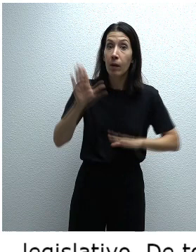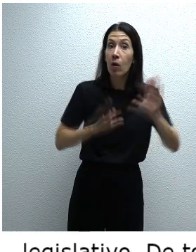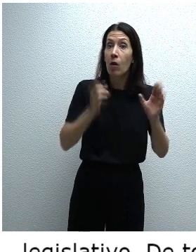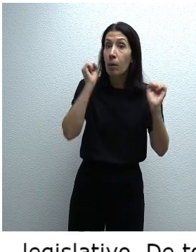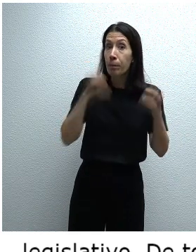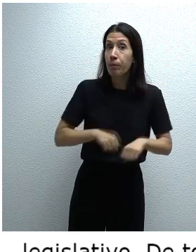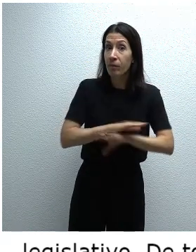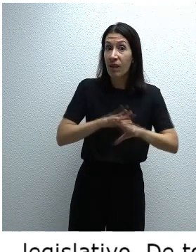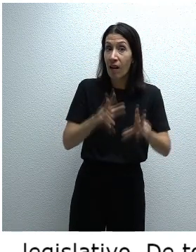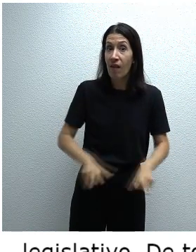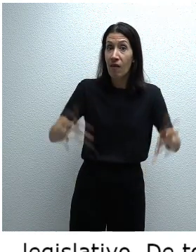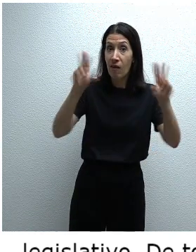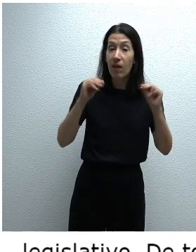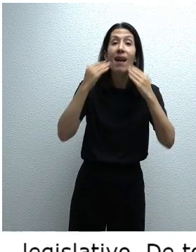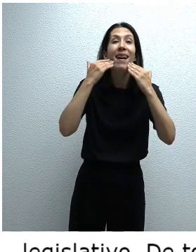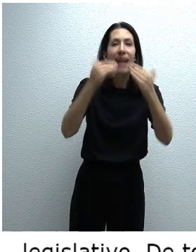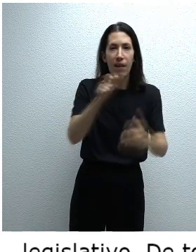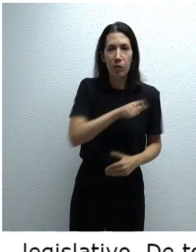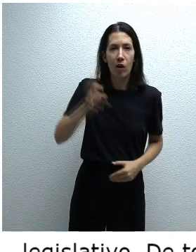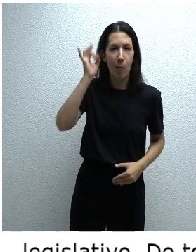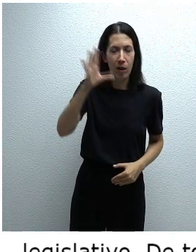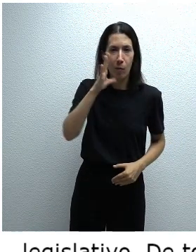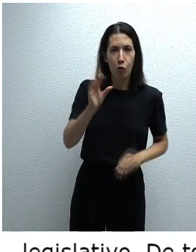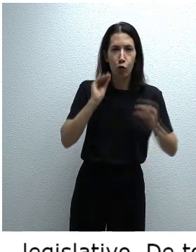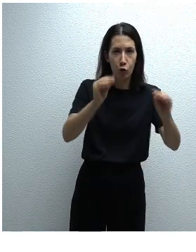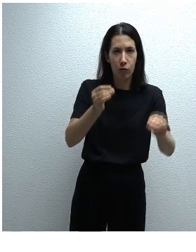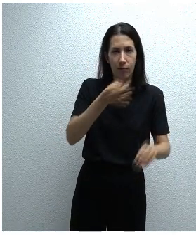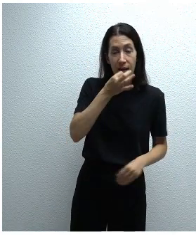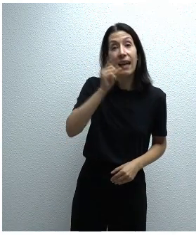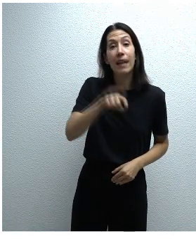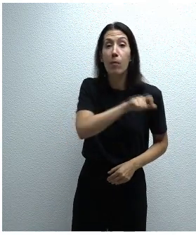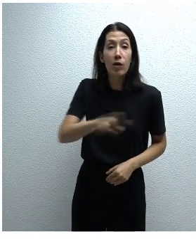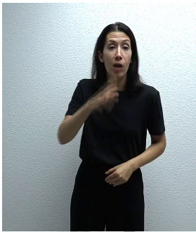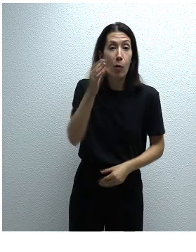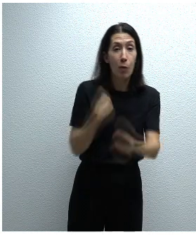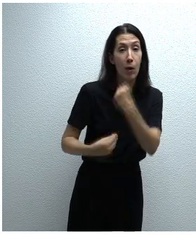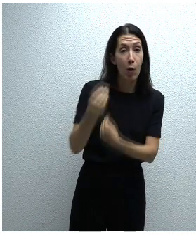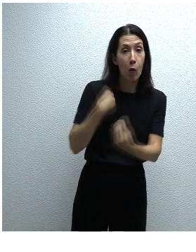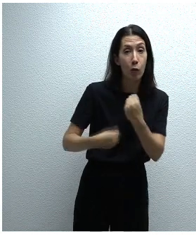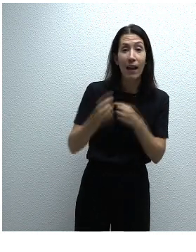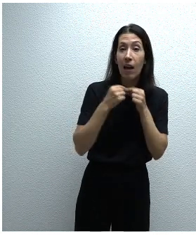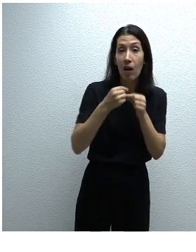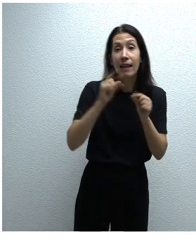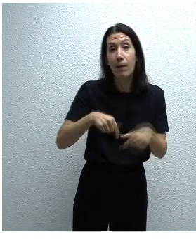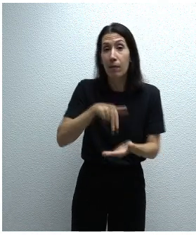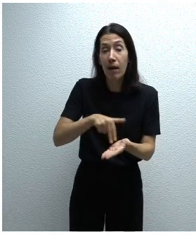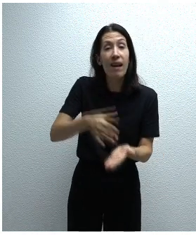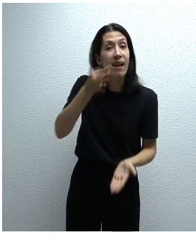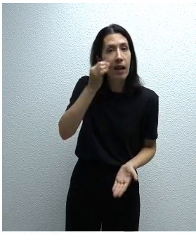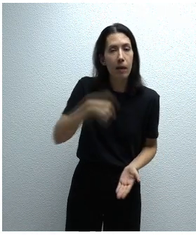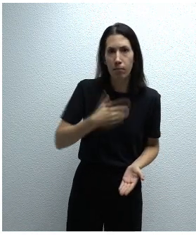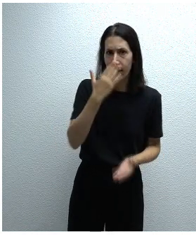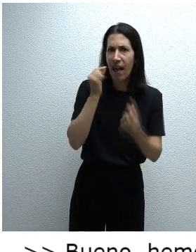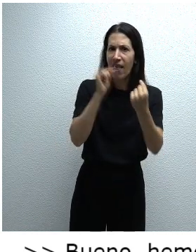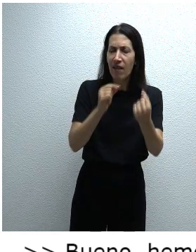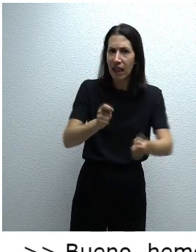fin. Muchísimas gracias a los ponentes por sus intervenciones y a los asistentes por las preguntas, tanto virtuales como presentes. Ha sido un debate